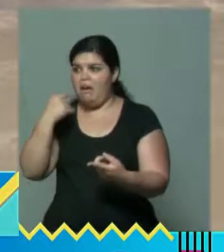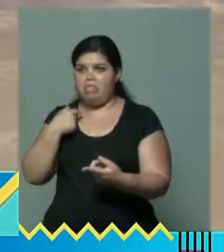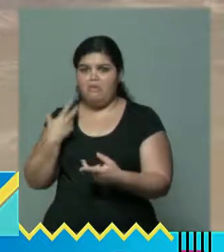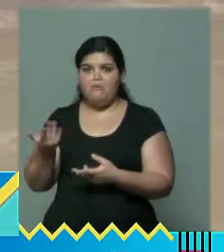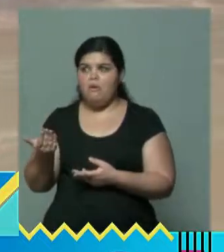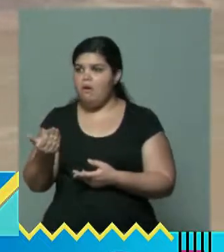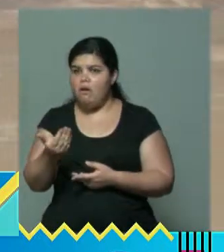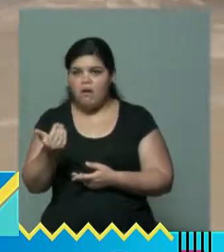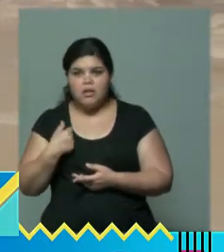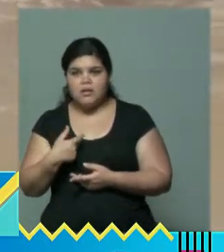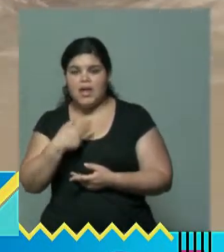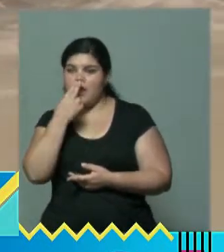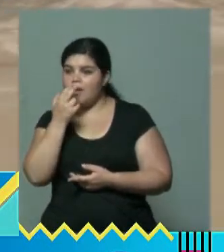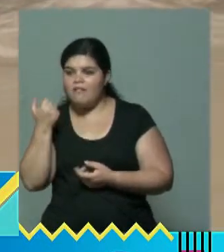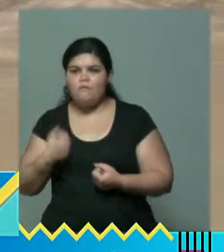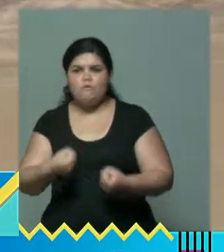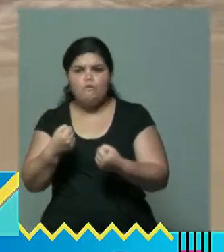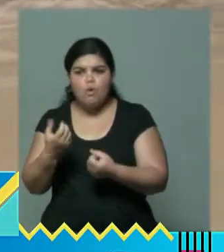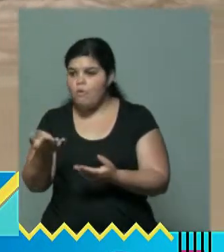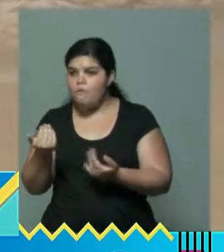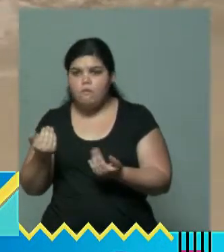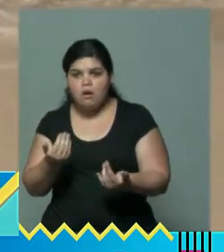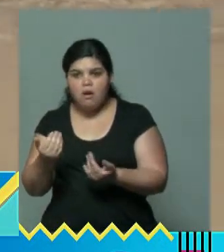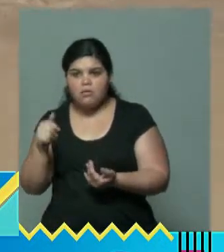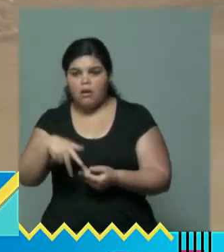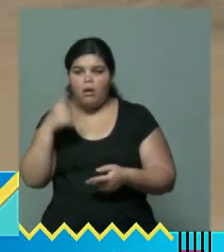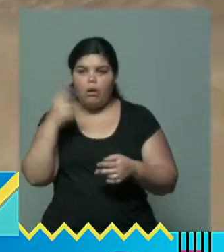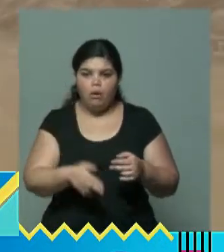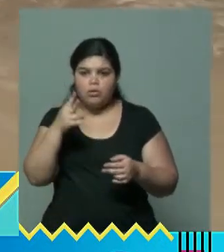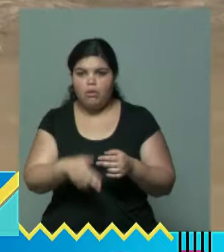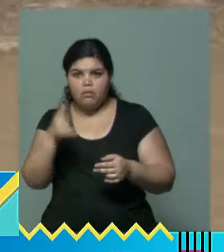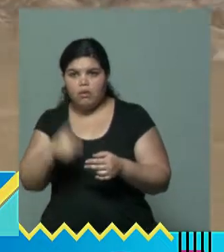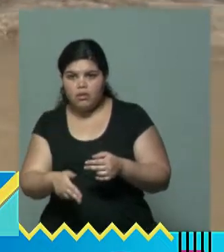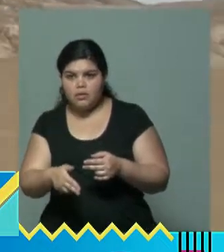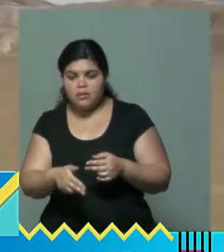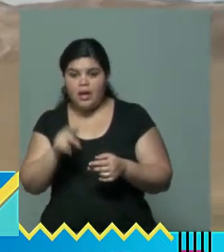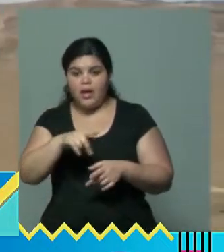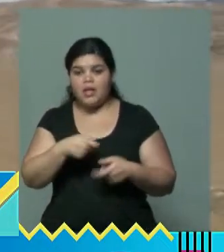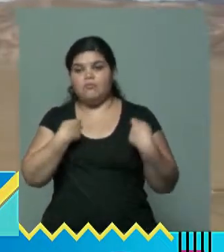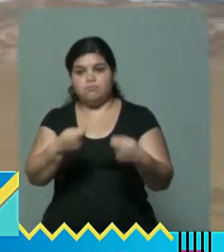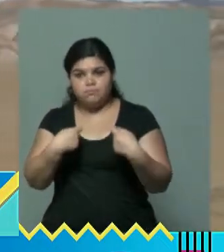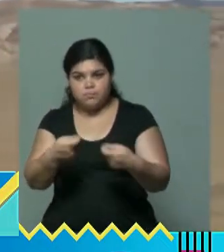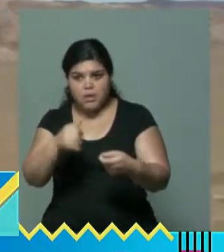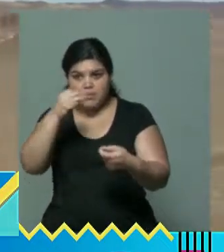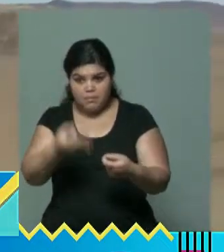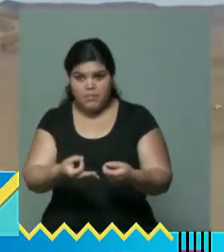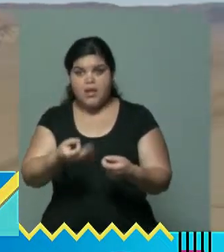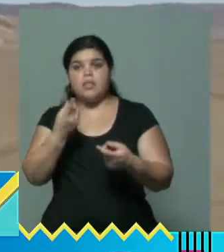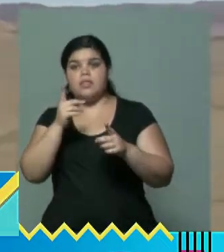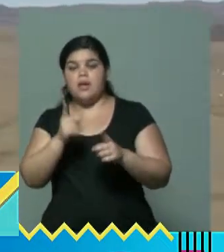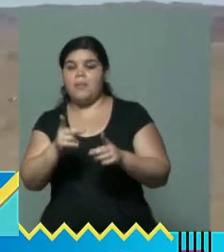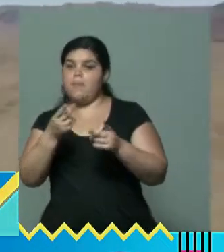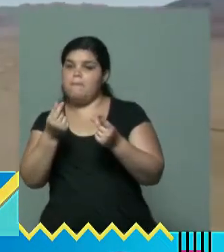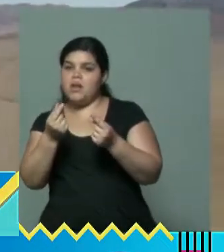o sea, estábamos faltos de energía, faltos de potencia, efectivamente teníamos cortes por falta de energía, y reducir al mismo tiempo el costo hasta